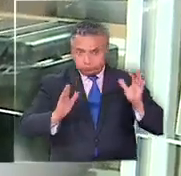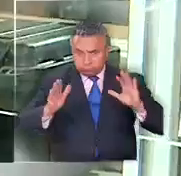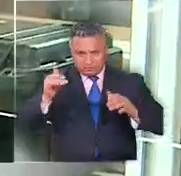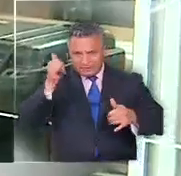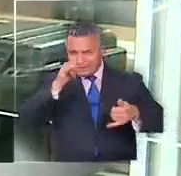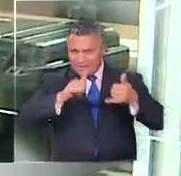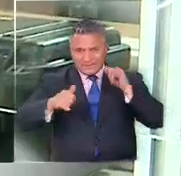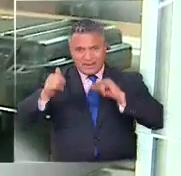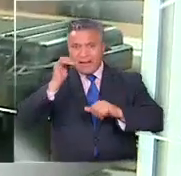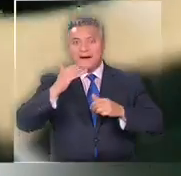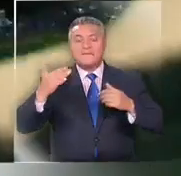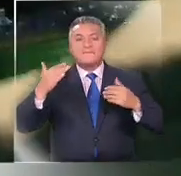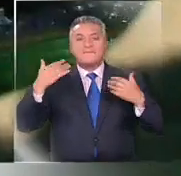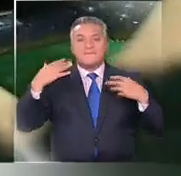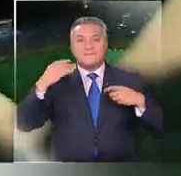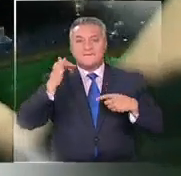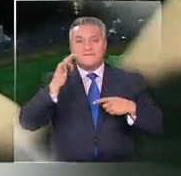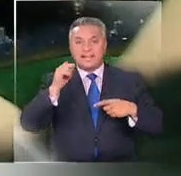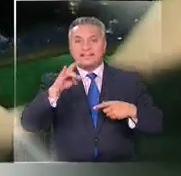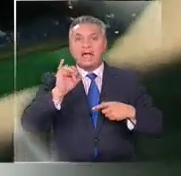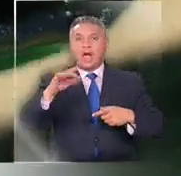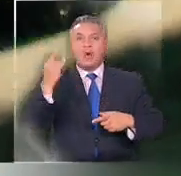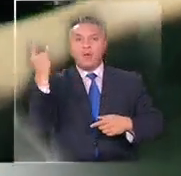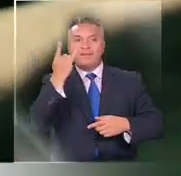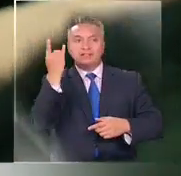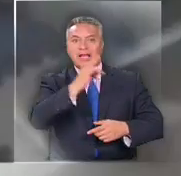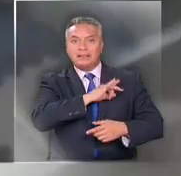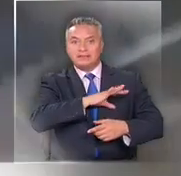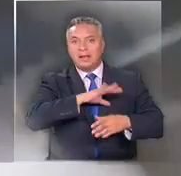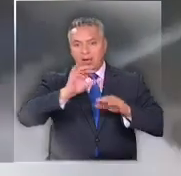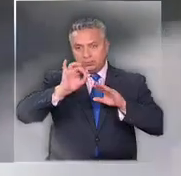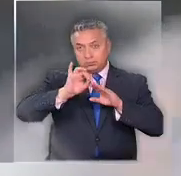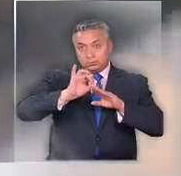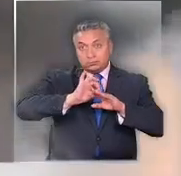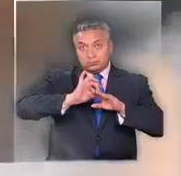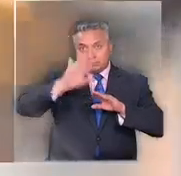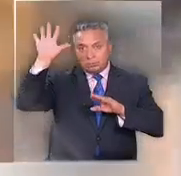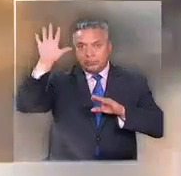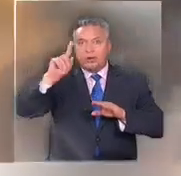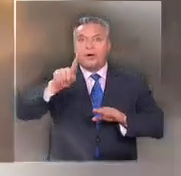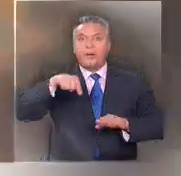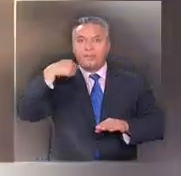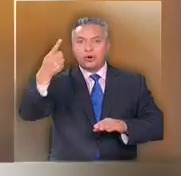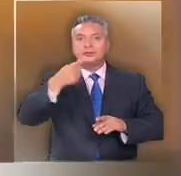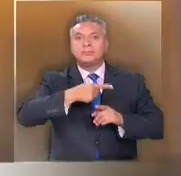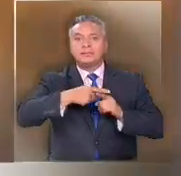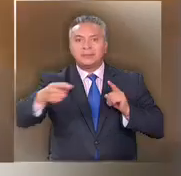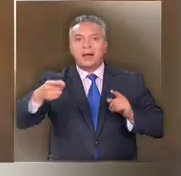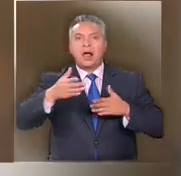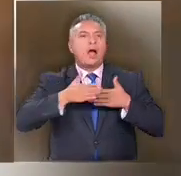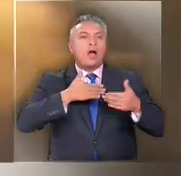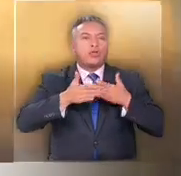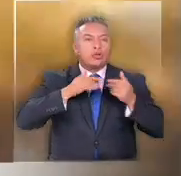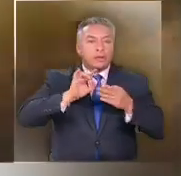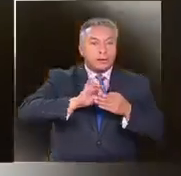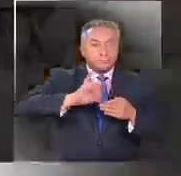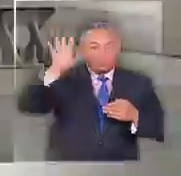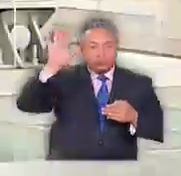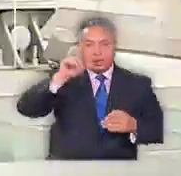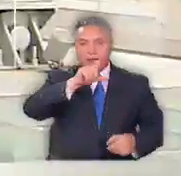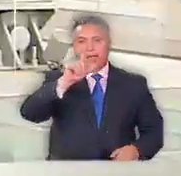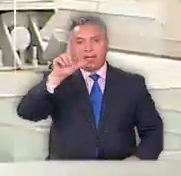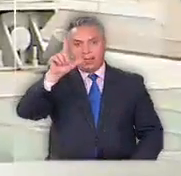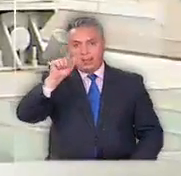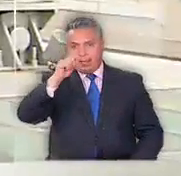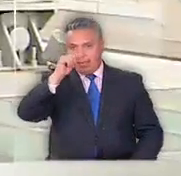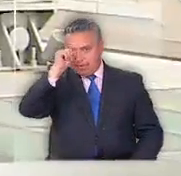y Matemáticas de la Universidad de Chile, será lanzado al espacio la próxima semana desde la India. El satélite de